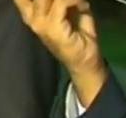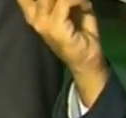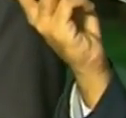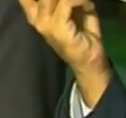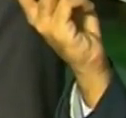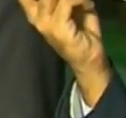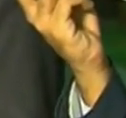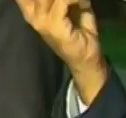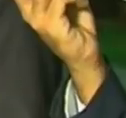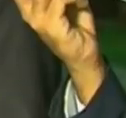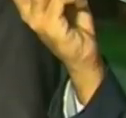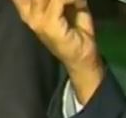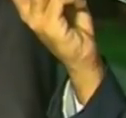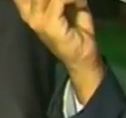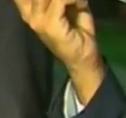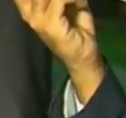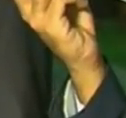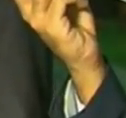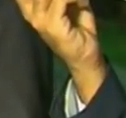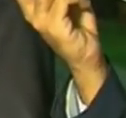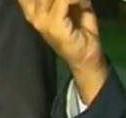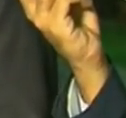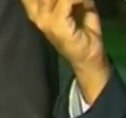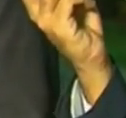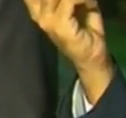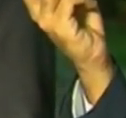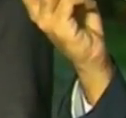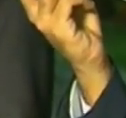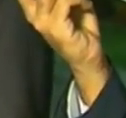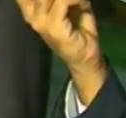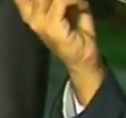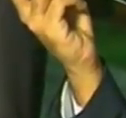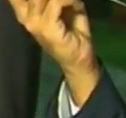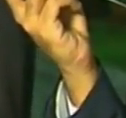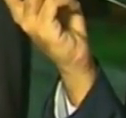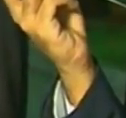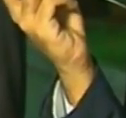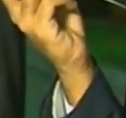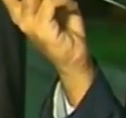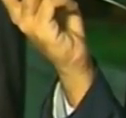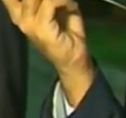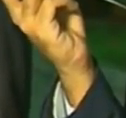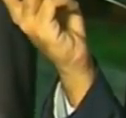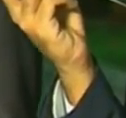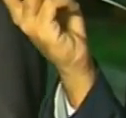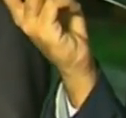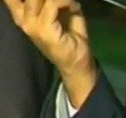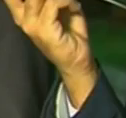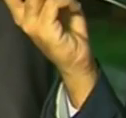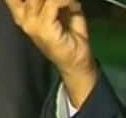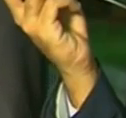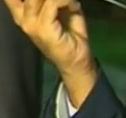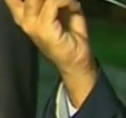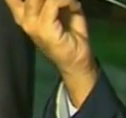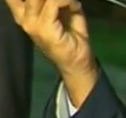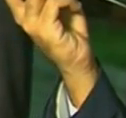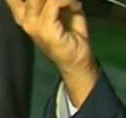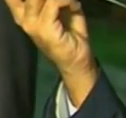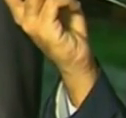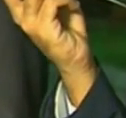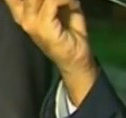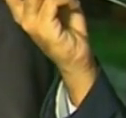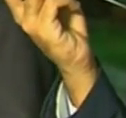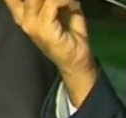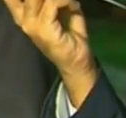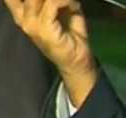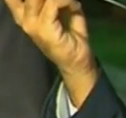pueblo a los bienes y servicios a precios, digamos, asequibles, que sean acordados en mesa. Establecemos allí, en